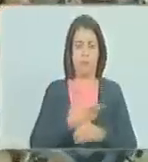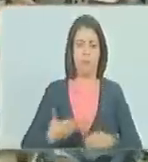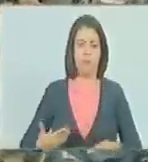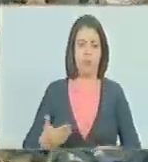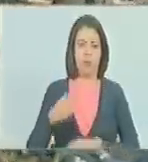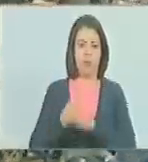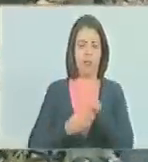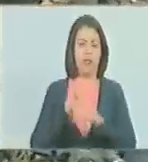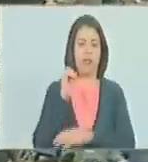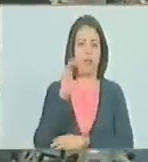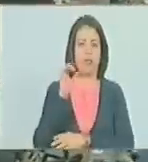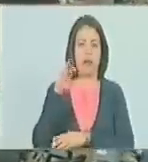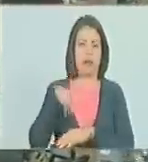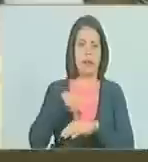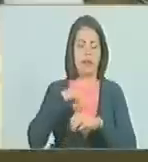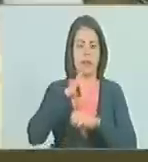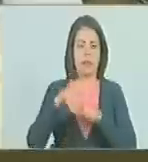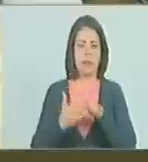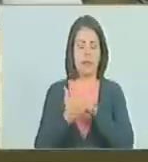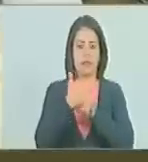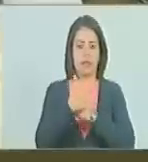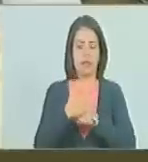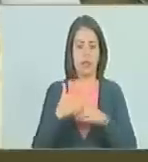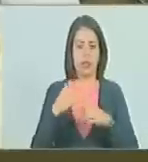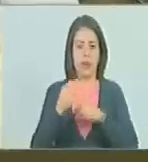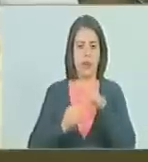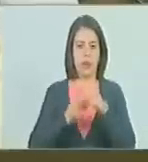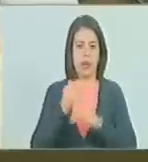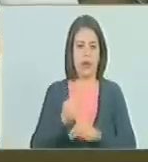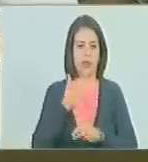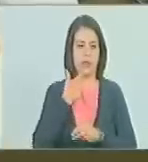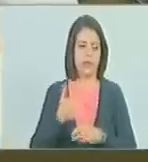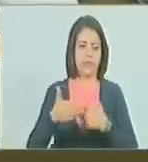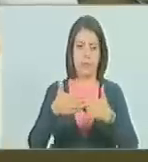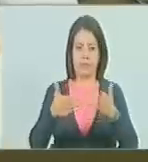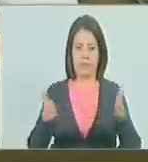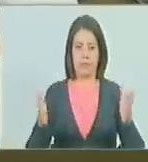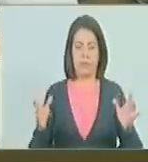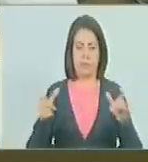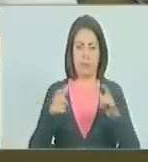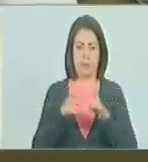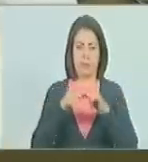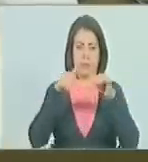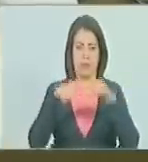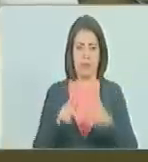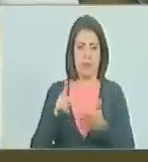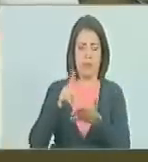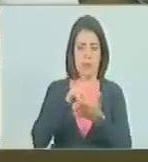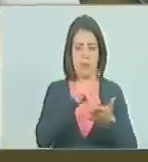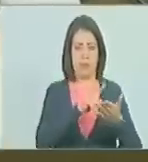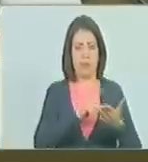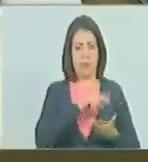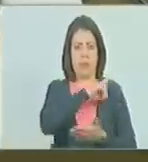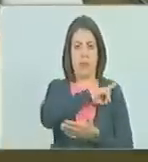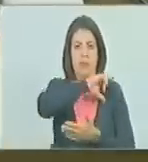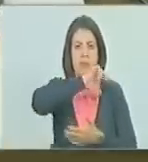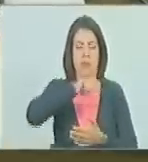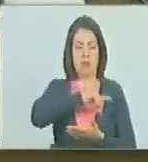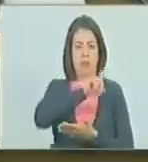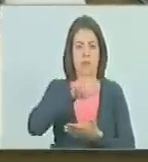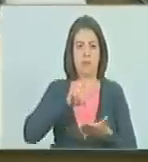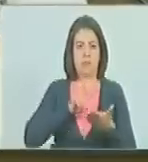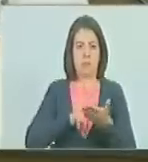la Asamblea Nacional, diputado Jorge Rodríguez Gómez, declaró abierta la sesión ordinaria con la asistencia de la Junta Directiva en